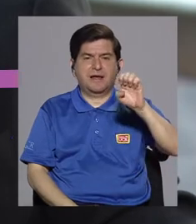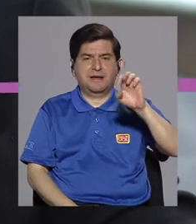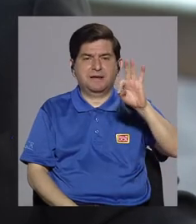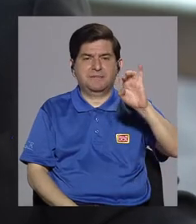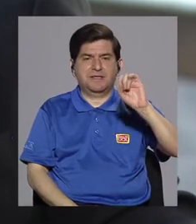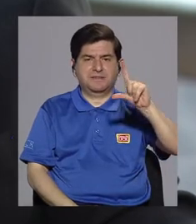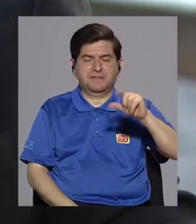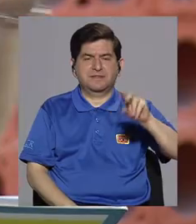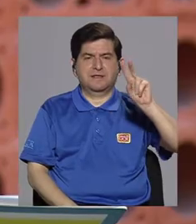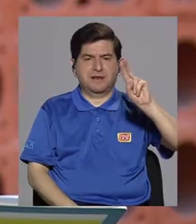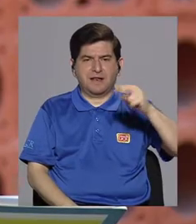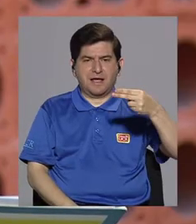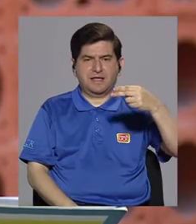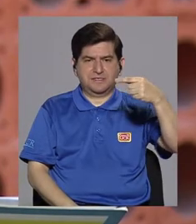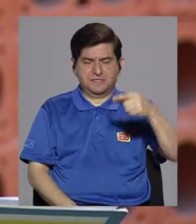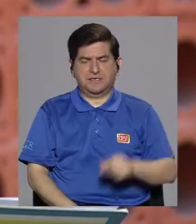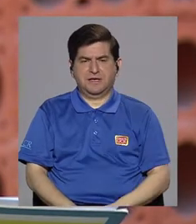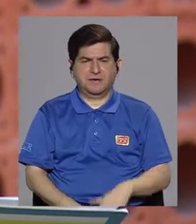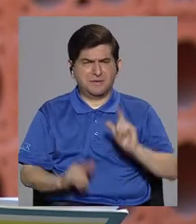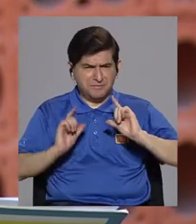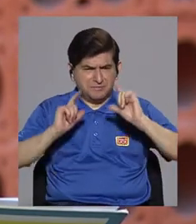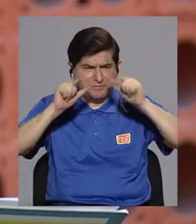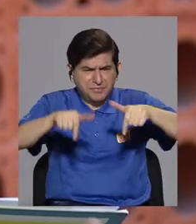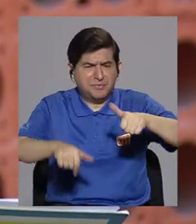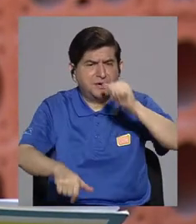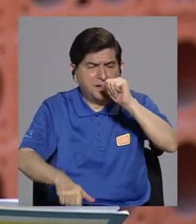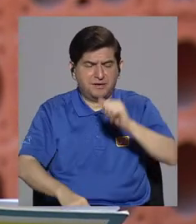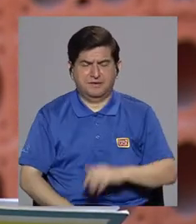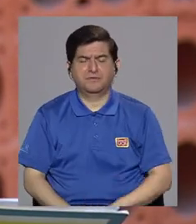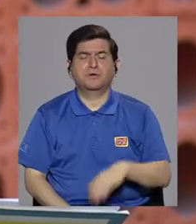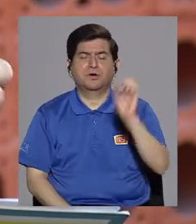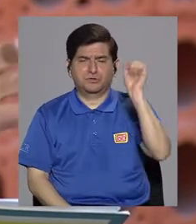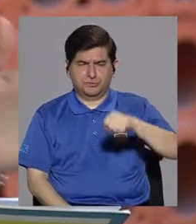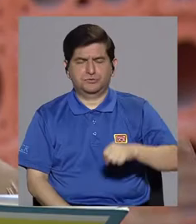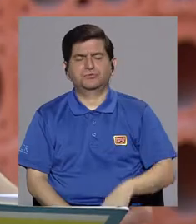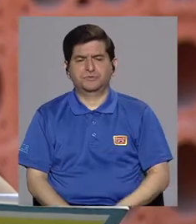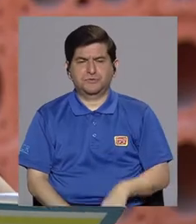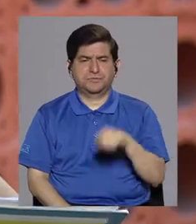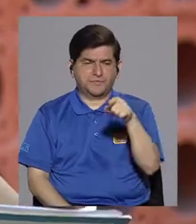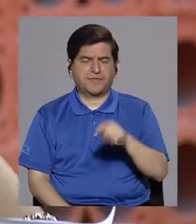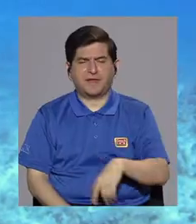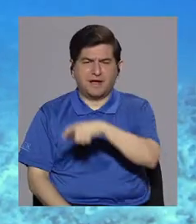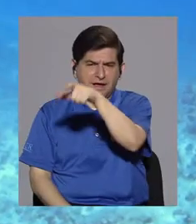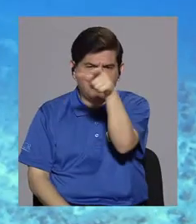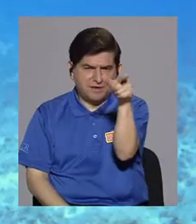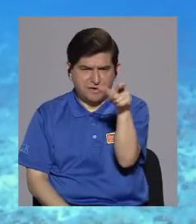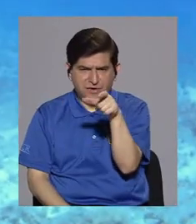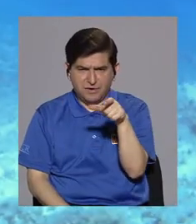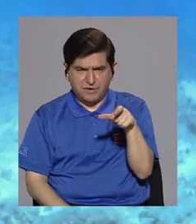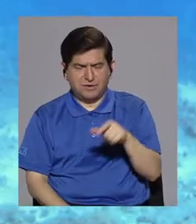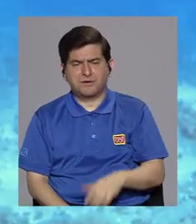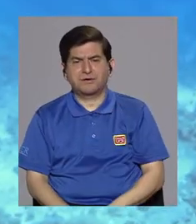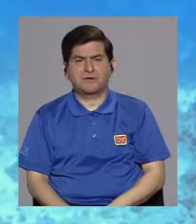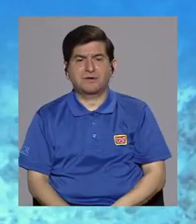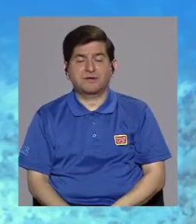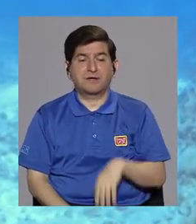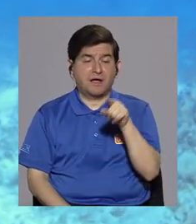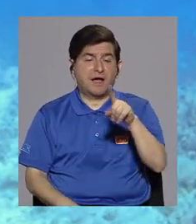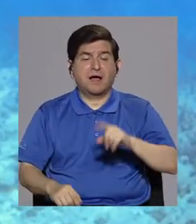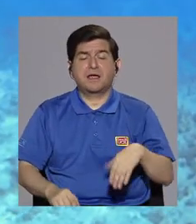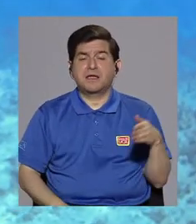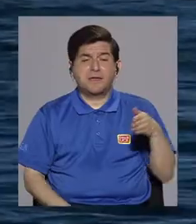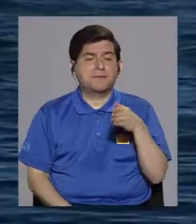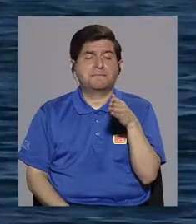metilmercurio. Porque lo tiraban a las aguas. El mercurio iba a la cuenca de Minamata, allí se